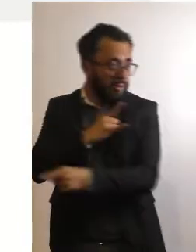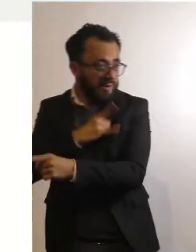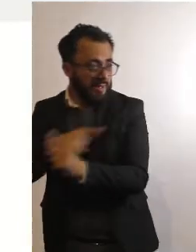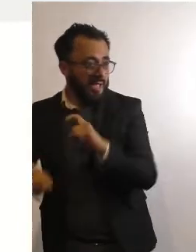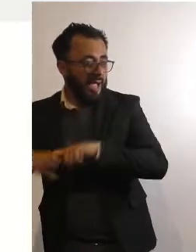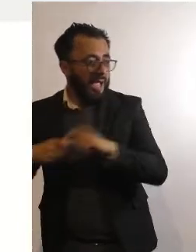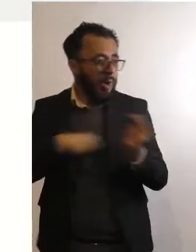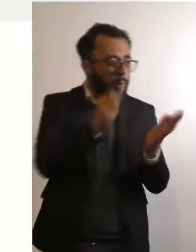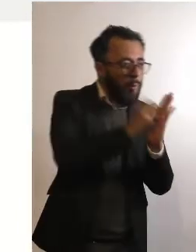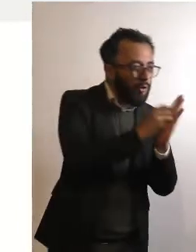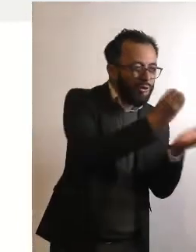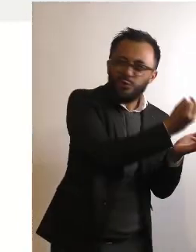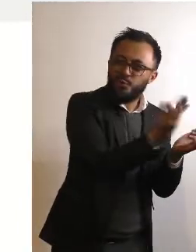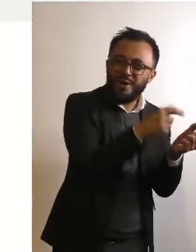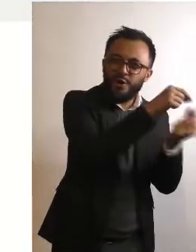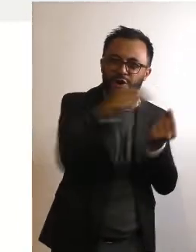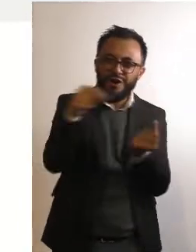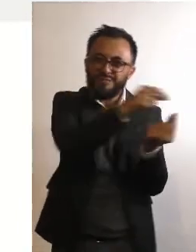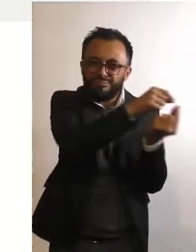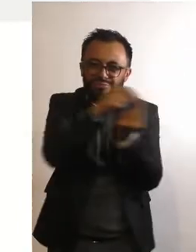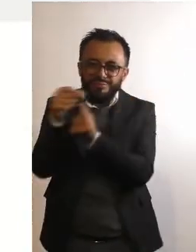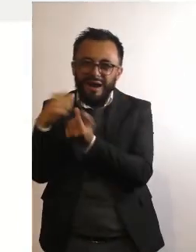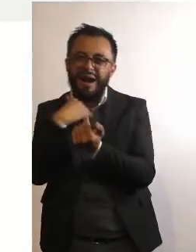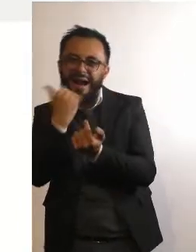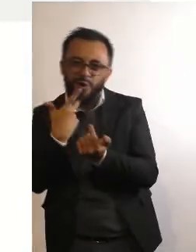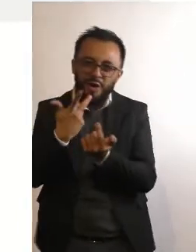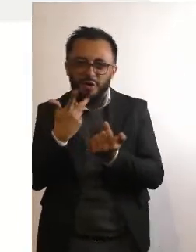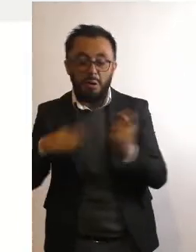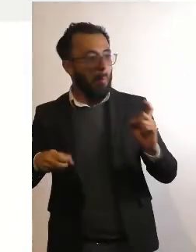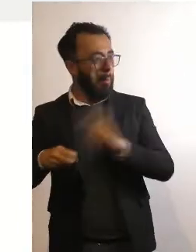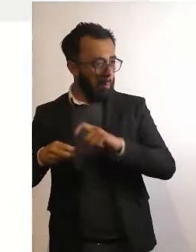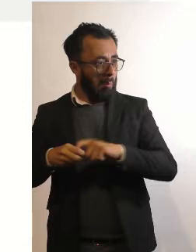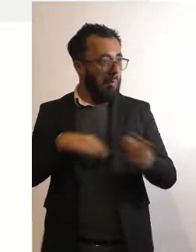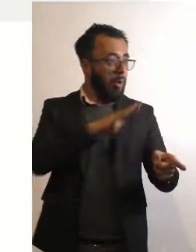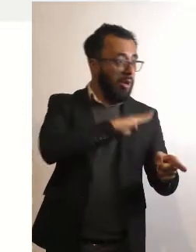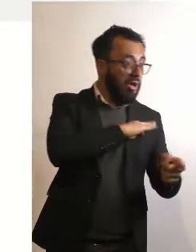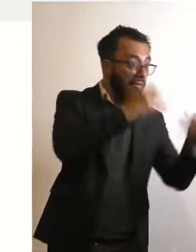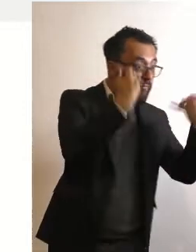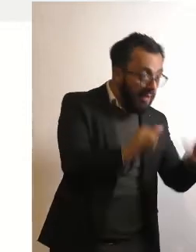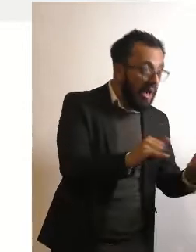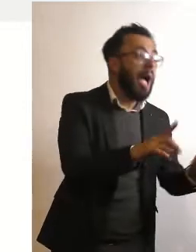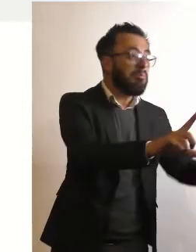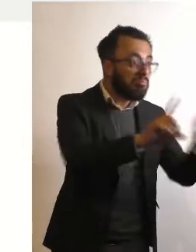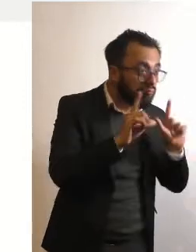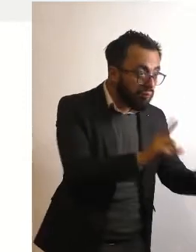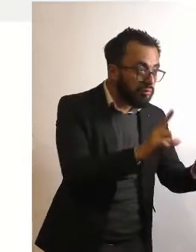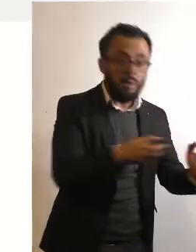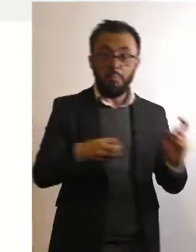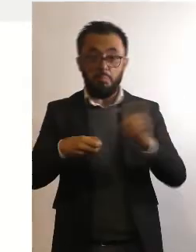ya terminan su bachillerato y quieren acceder a educación superior. Precisamente tuvimos una reunión